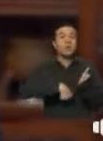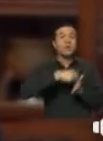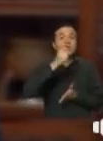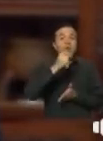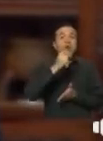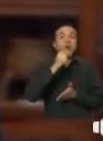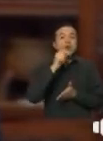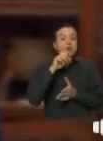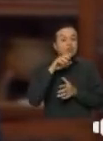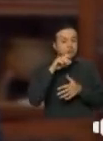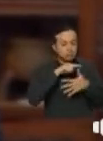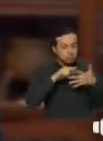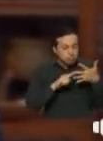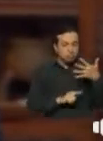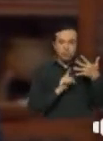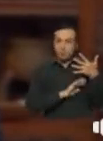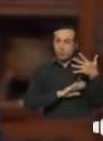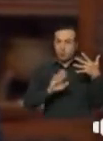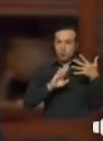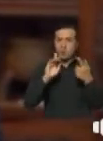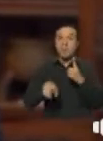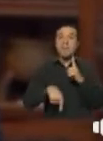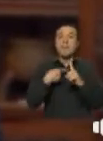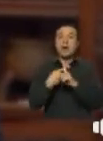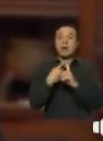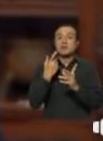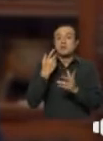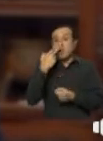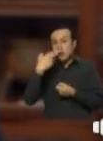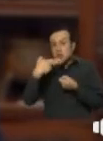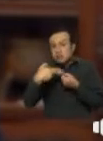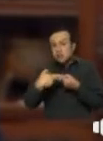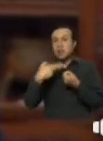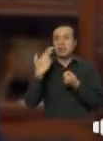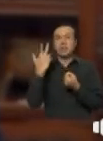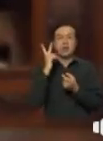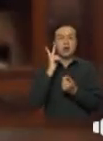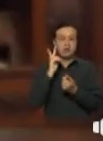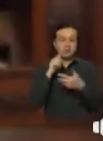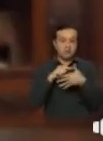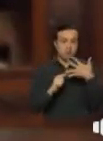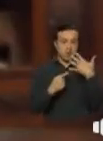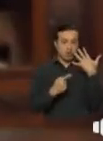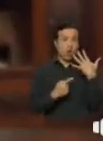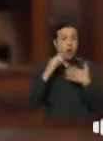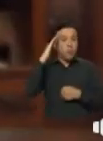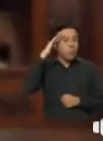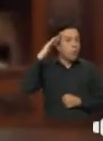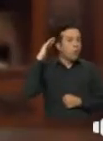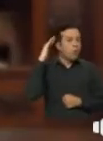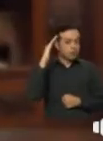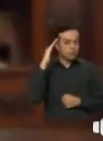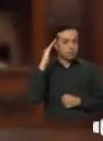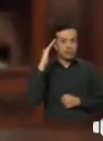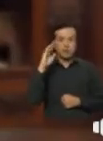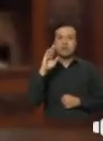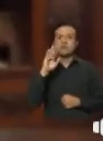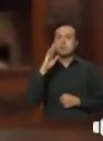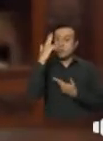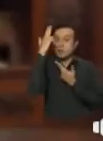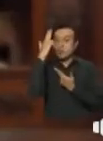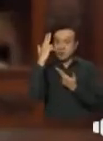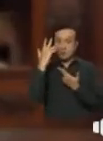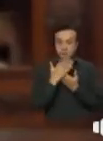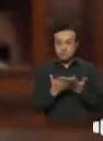estas mismas actividades, además del abastecimiento de combustible en las gasolineras. La policía y cuando se lo requiera las Fuerzas